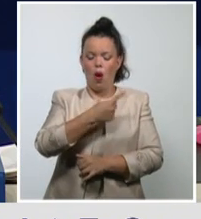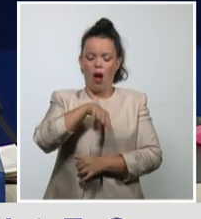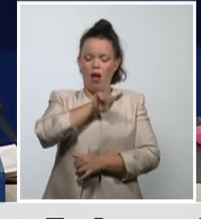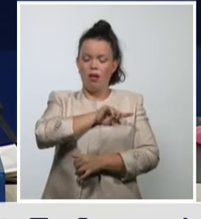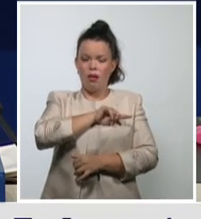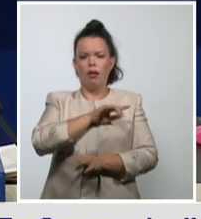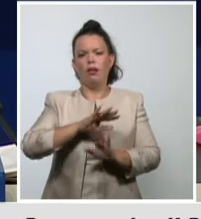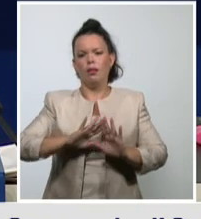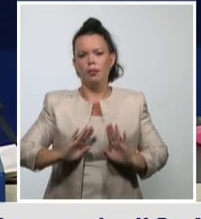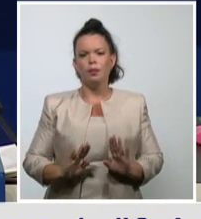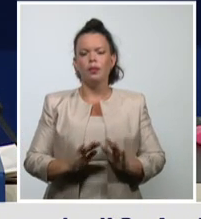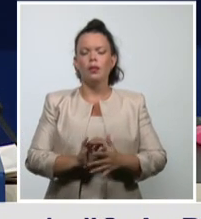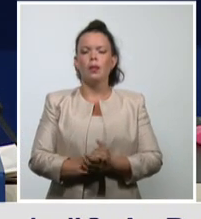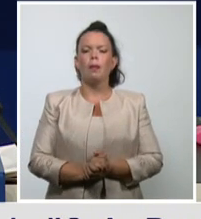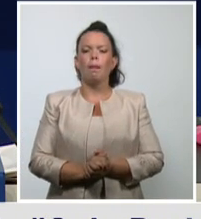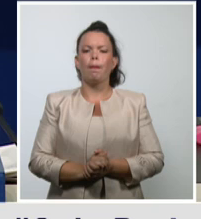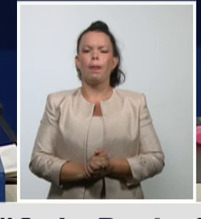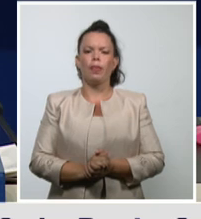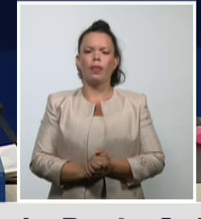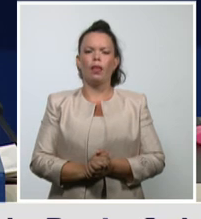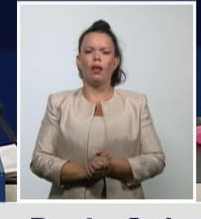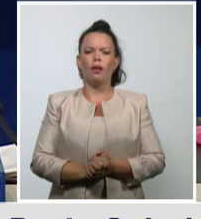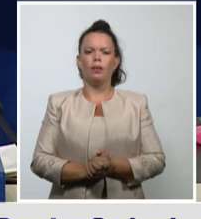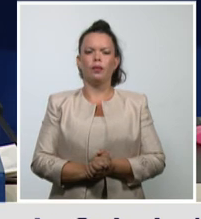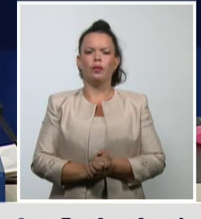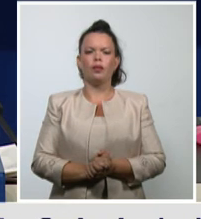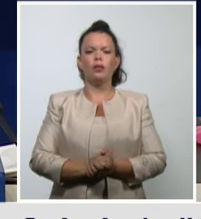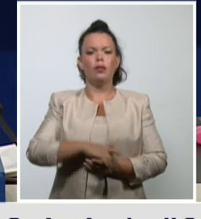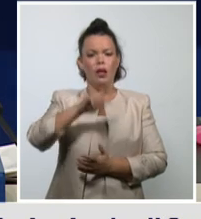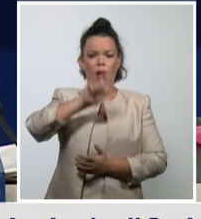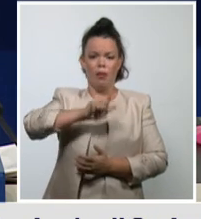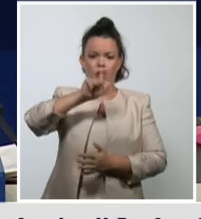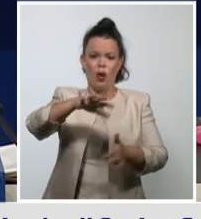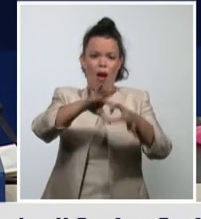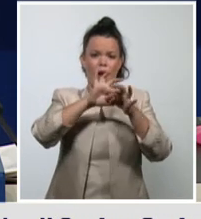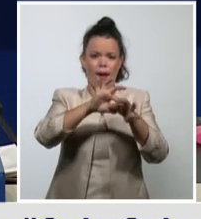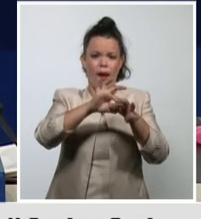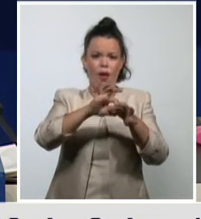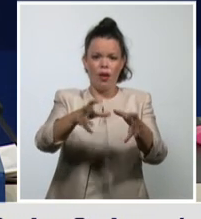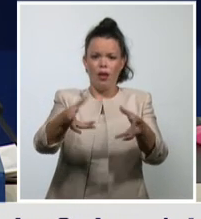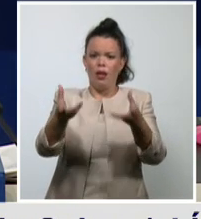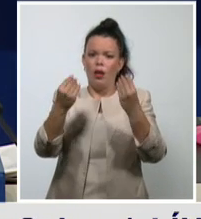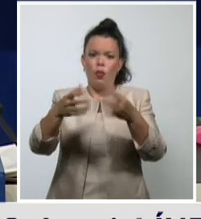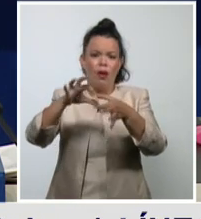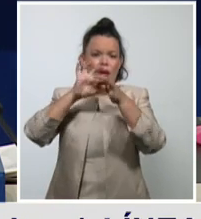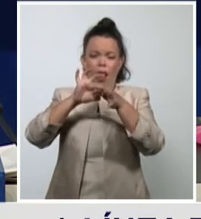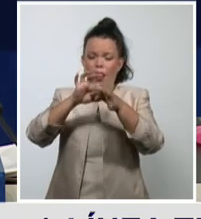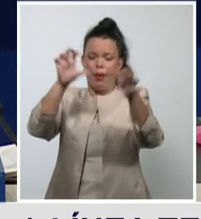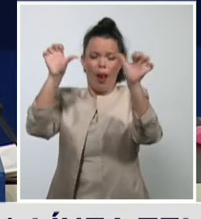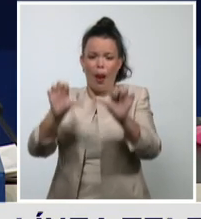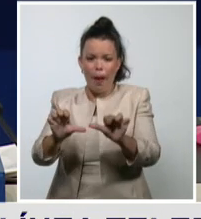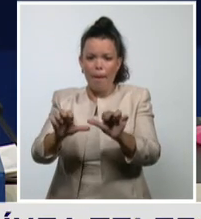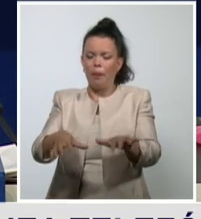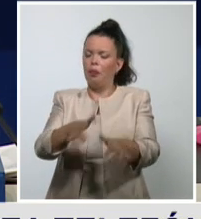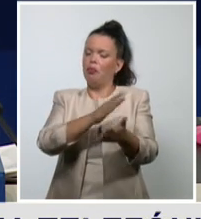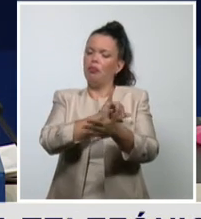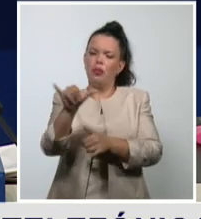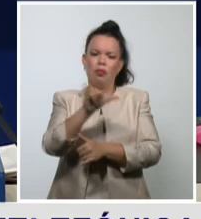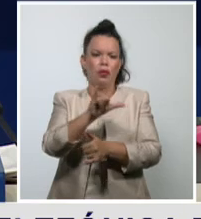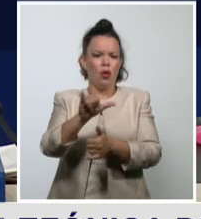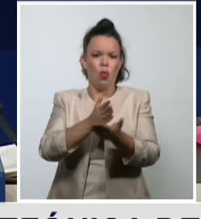relación a los pacientes críticos y graves. Se mantienen los mismos, 6 críticos confirmados, 2 en el